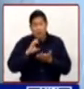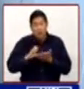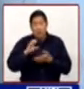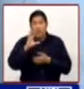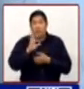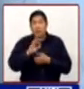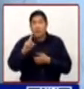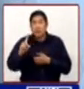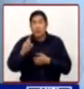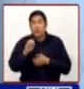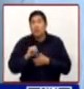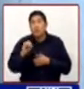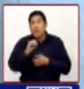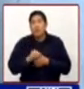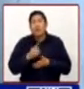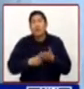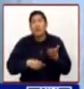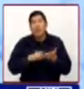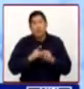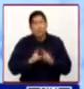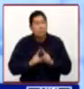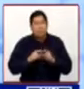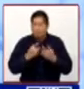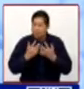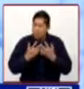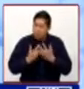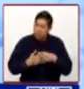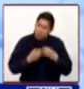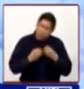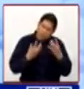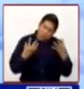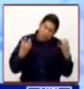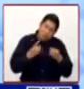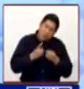discapacidad 91%, tipo de discapacidad múltiple.